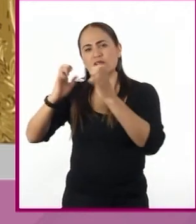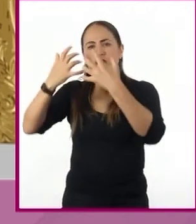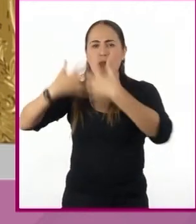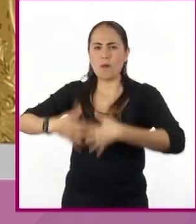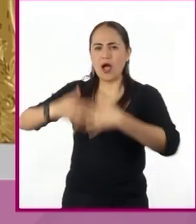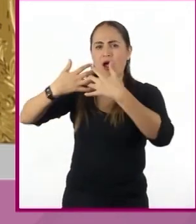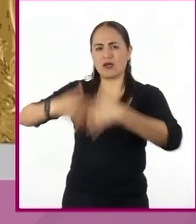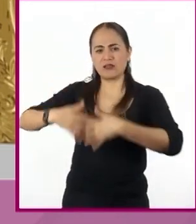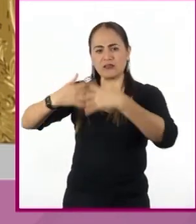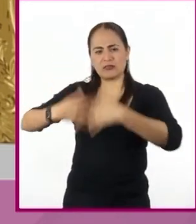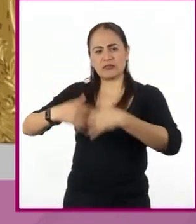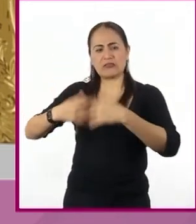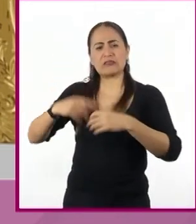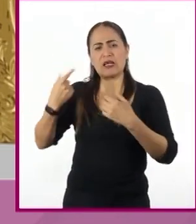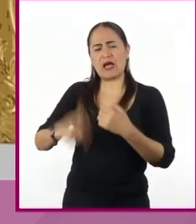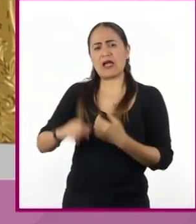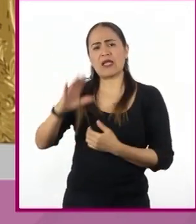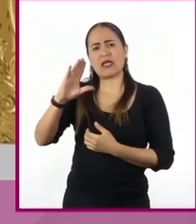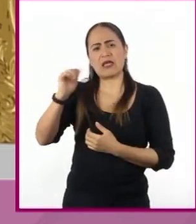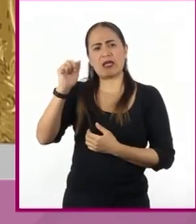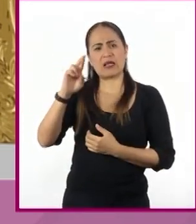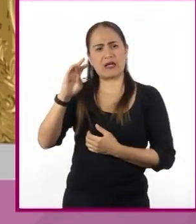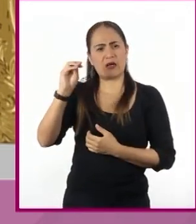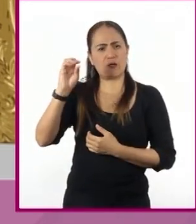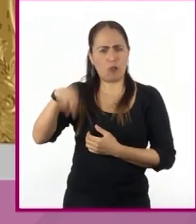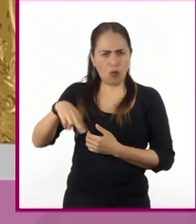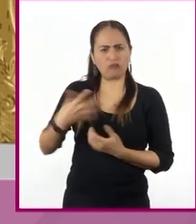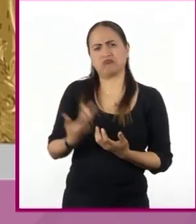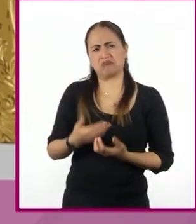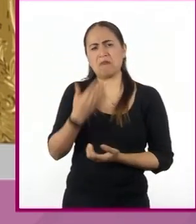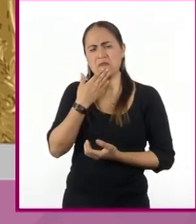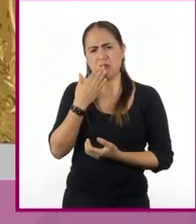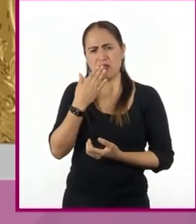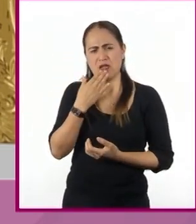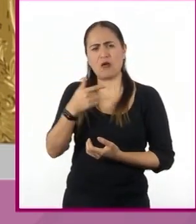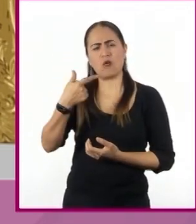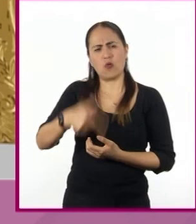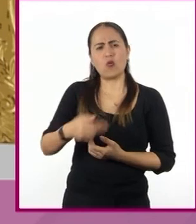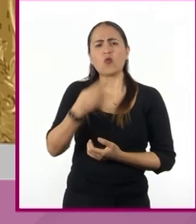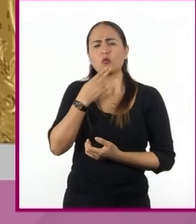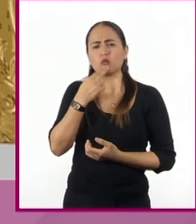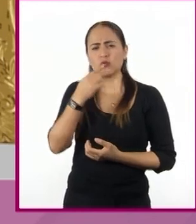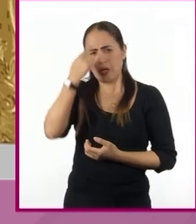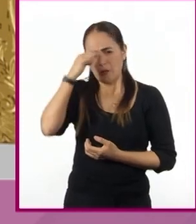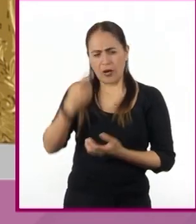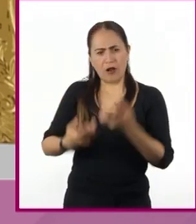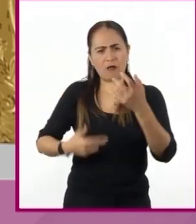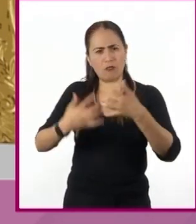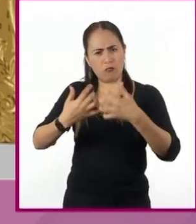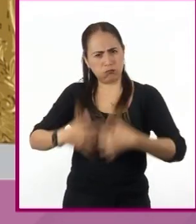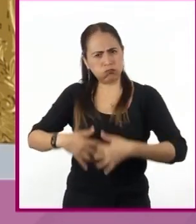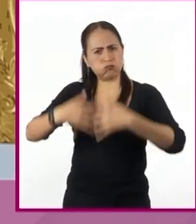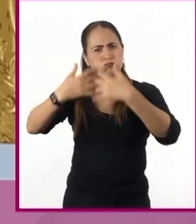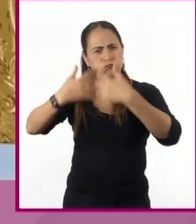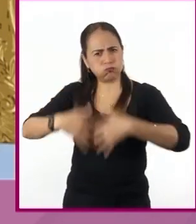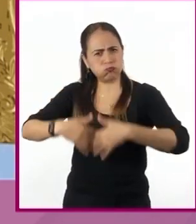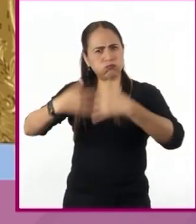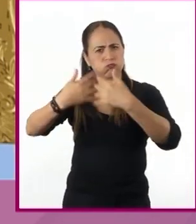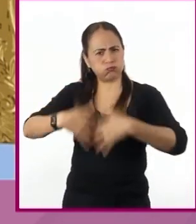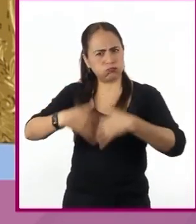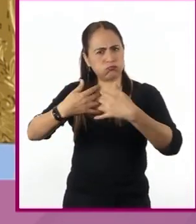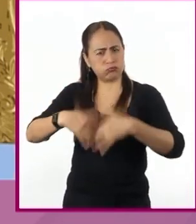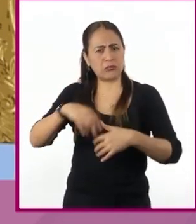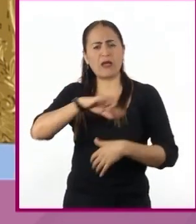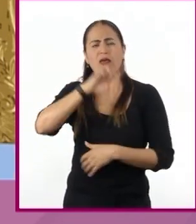requerían materias primas y carbón, que en aquellos tiempos era el principal combustible para máquinas. Como resultado de